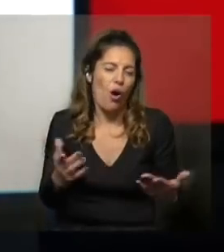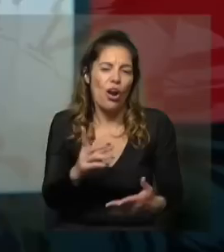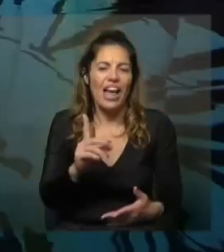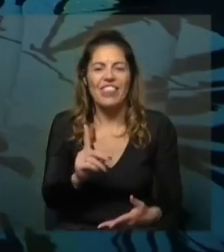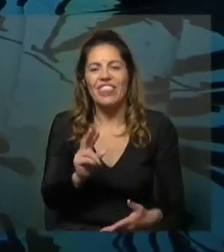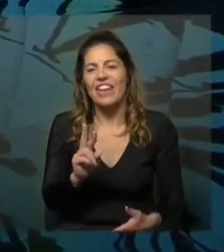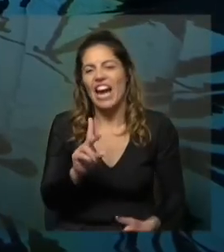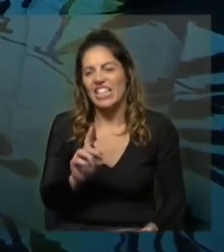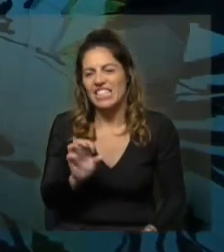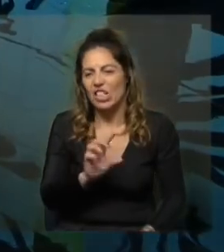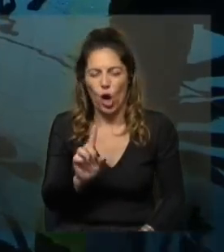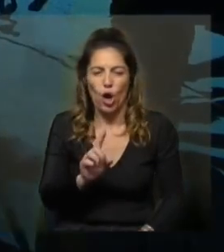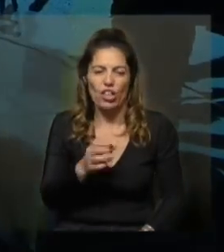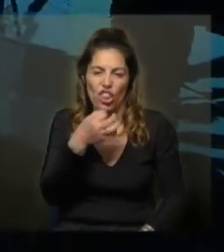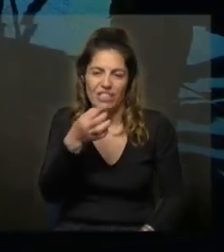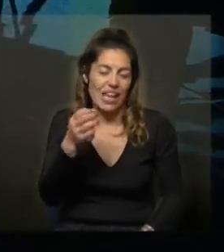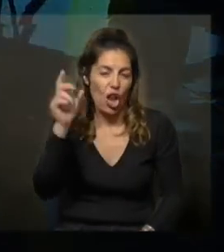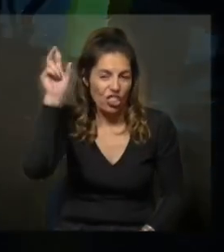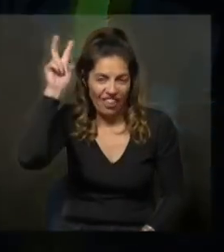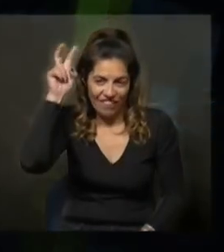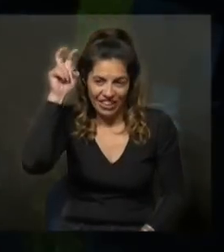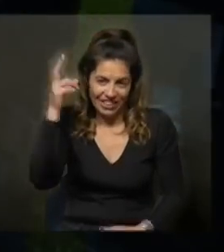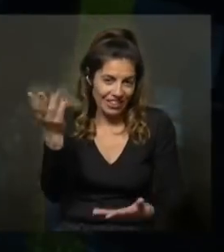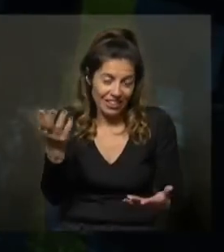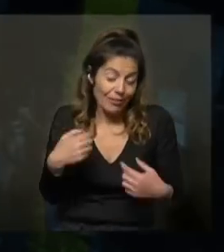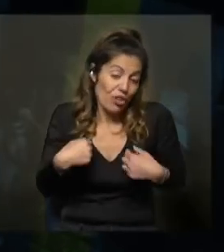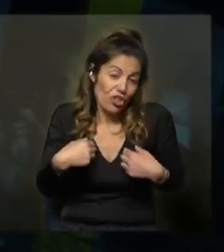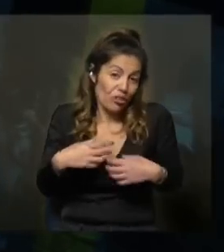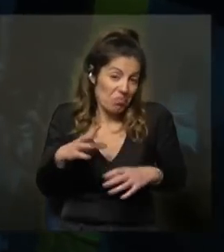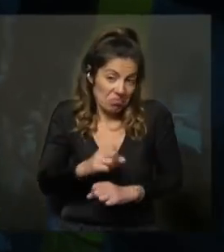nada eran otra vez También hay cosas